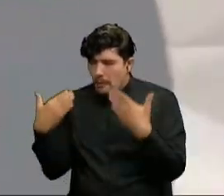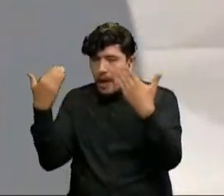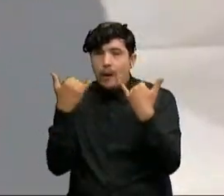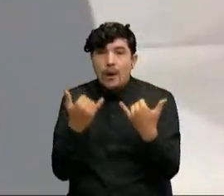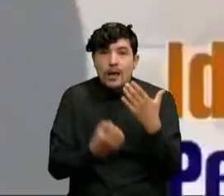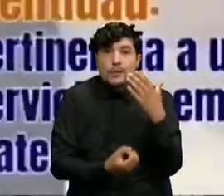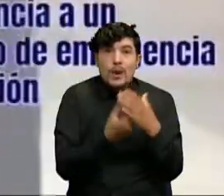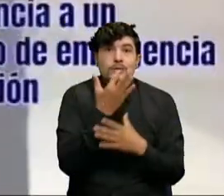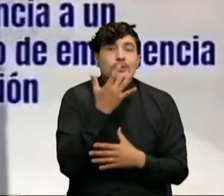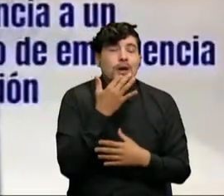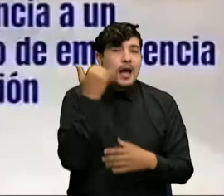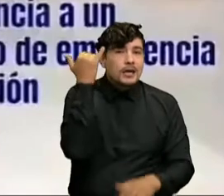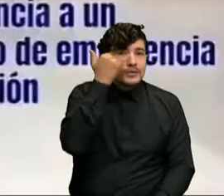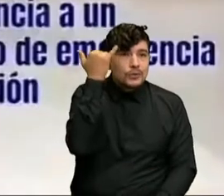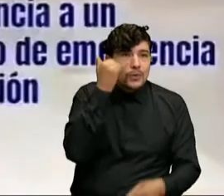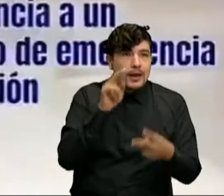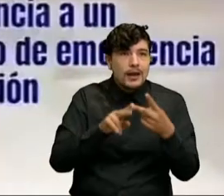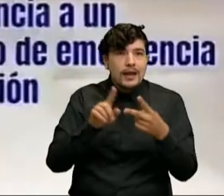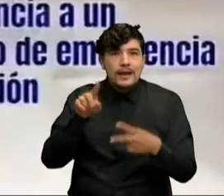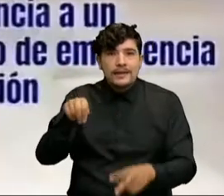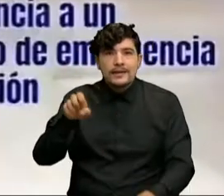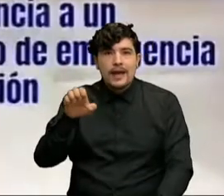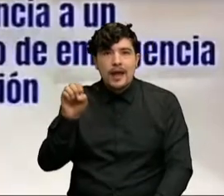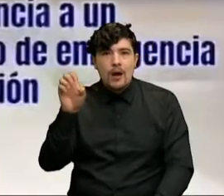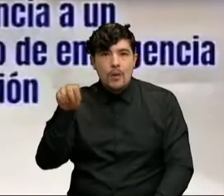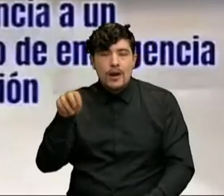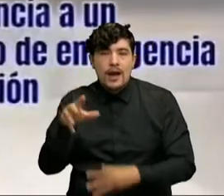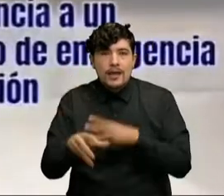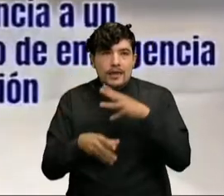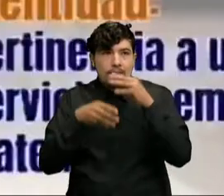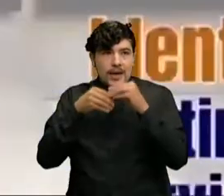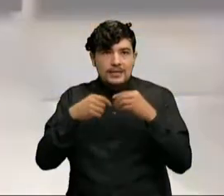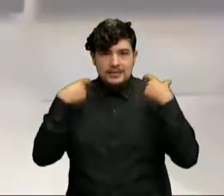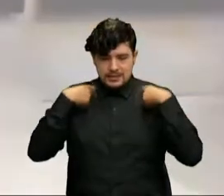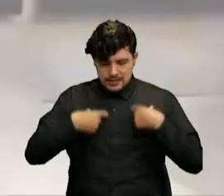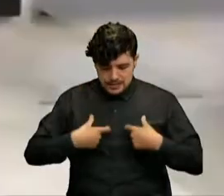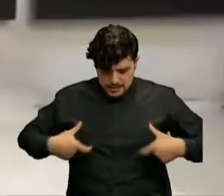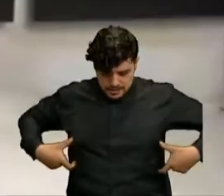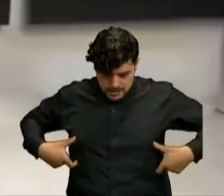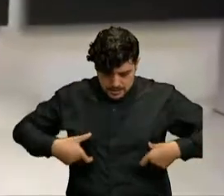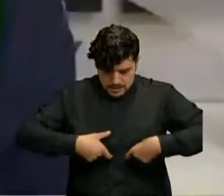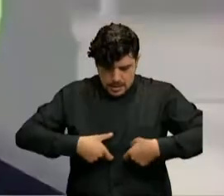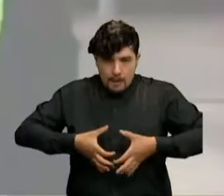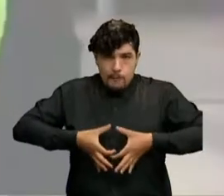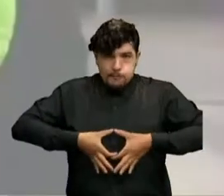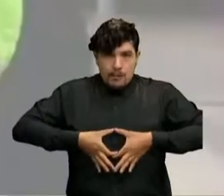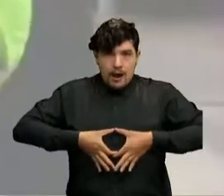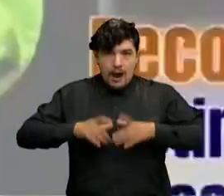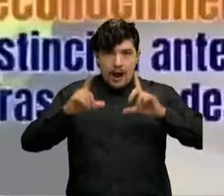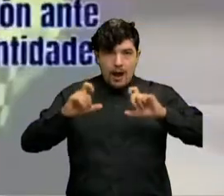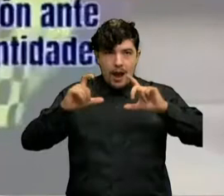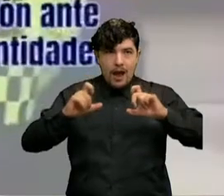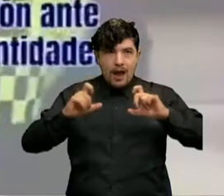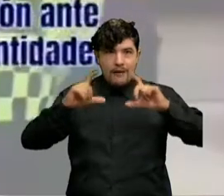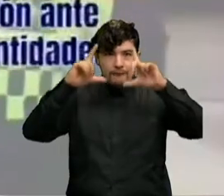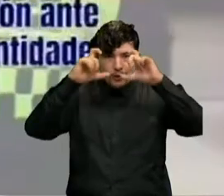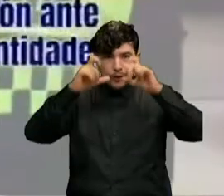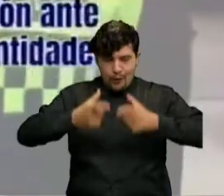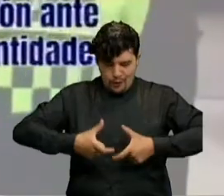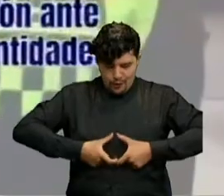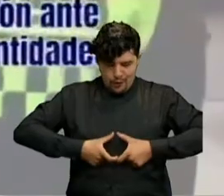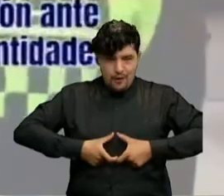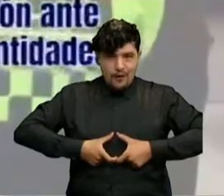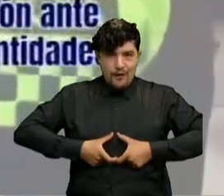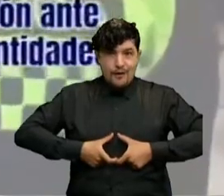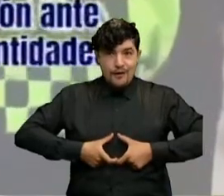neón, además de las cámaras de cuerpo o body cams que se activarán de forma automática. El uso de las body cams que ahorita observábamos y que lo